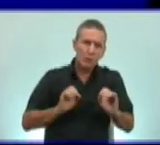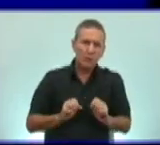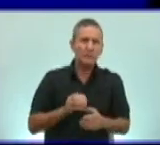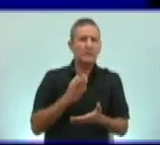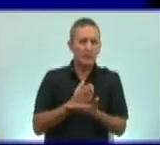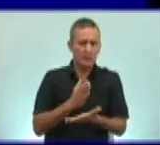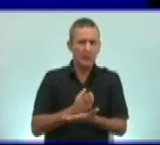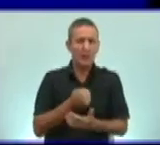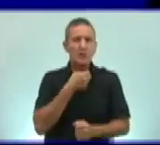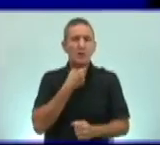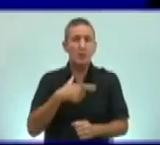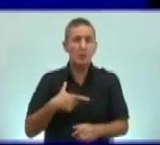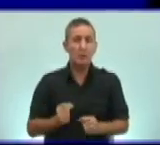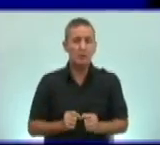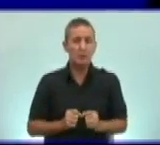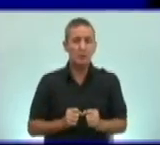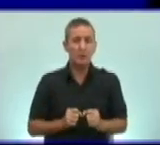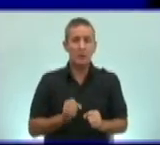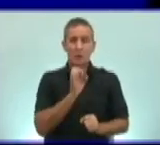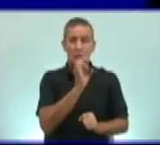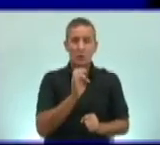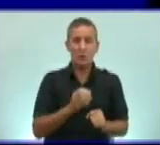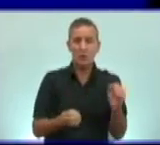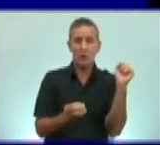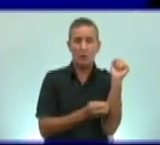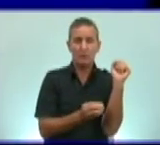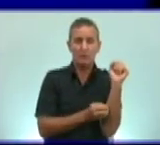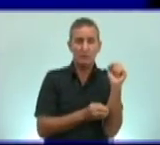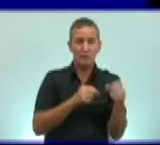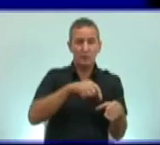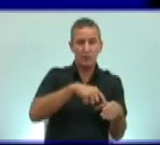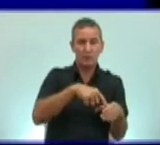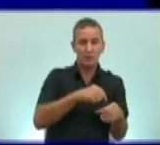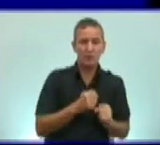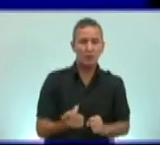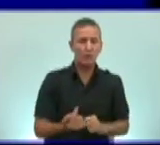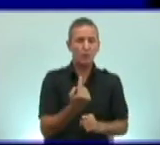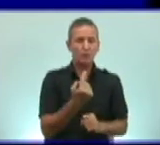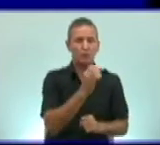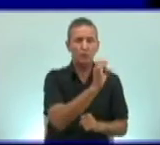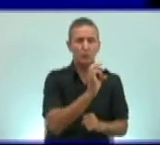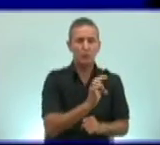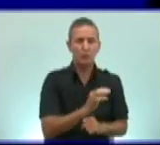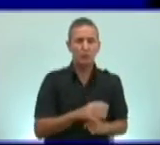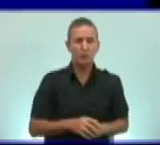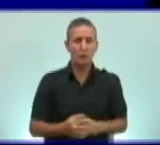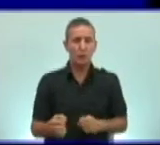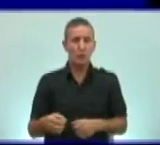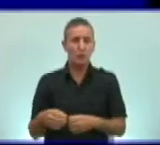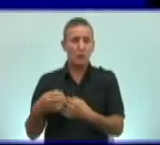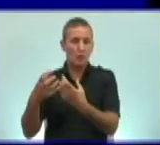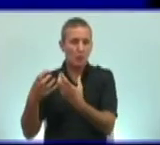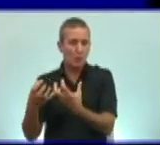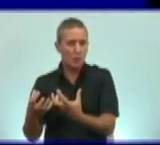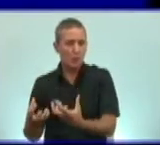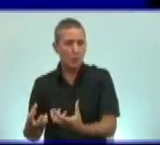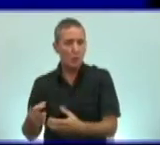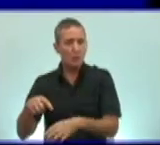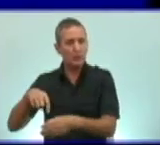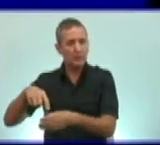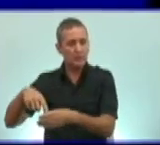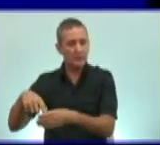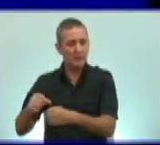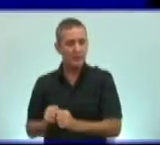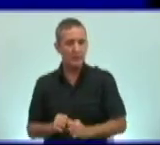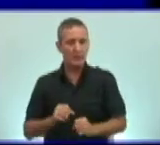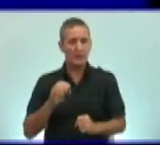Por ejemplo, los electrolitos fuertes y solubles se representan solo por iones. Los débiles y solubles, las moléculas en equilibrio con los